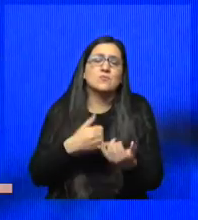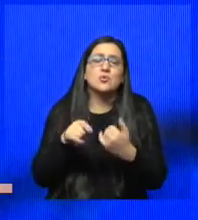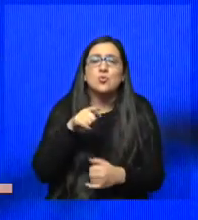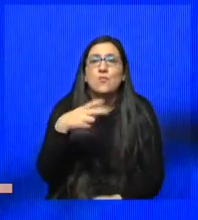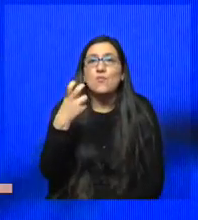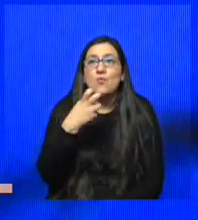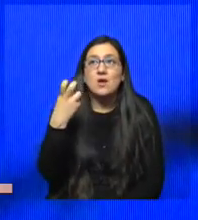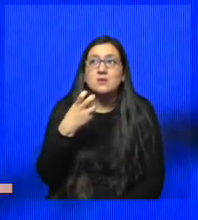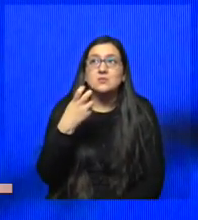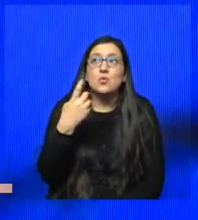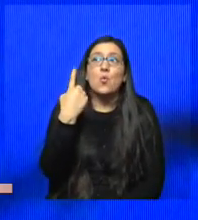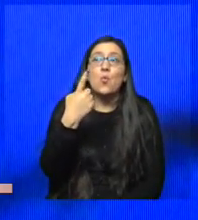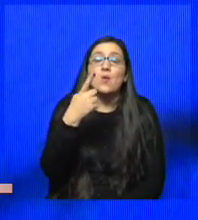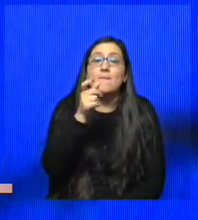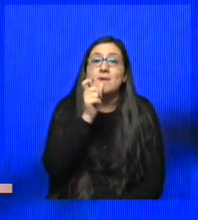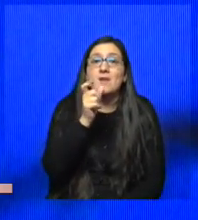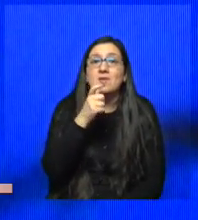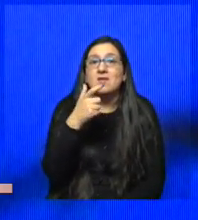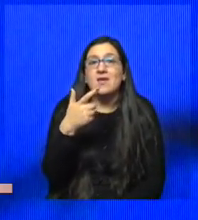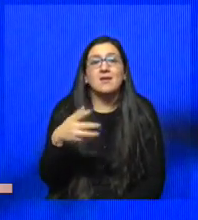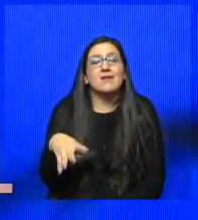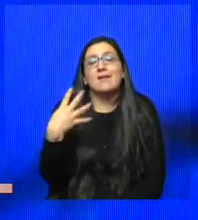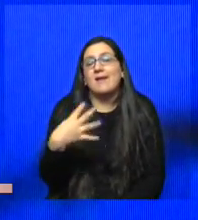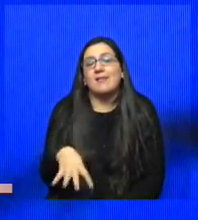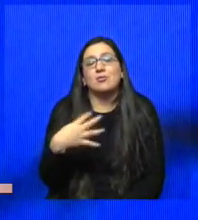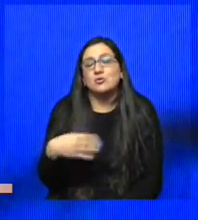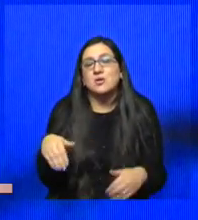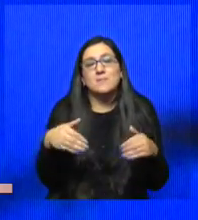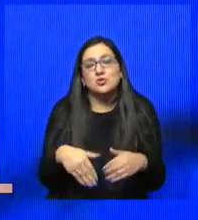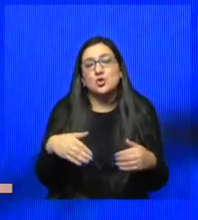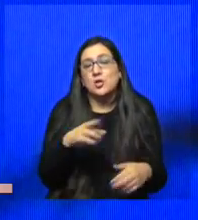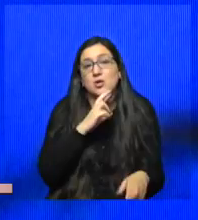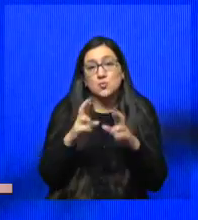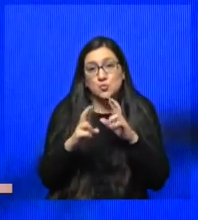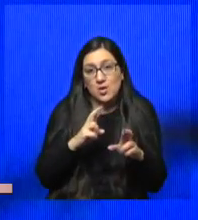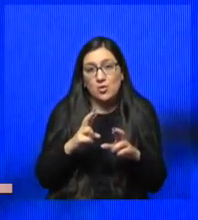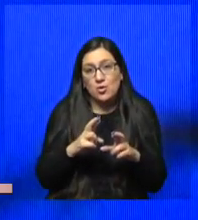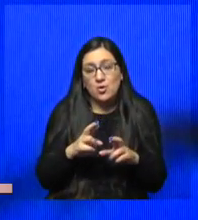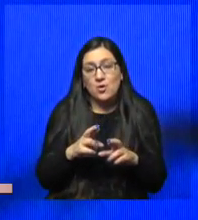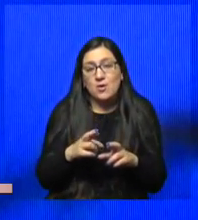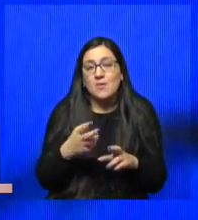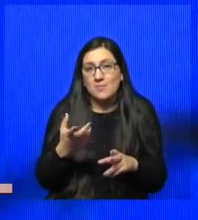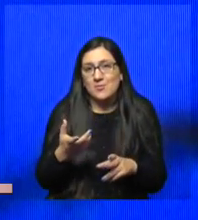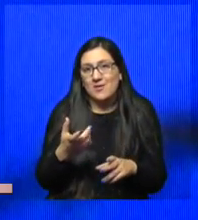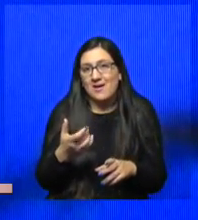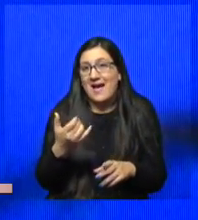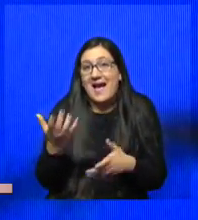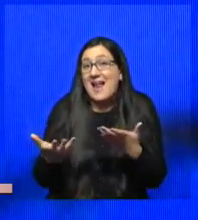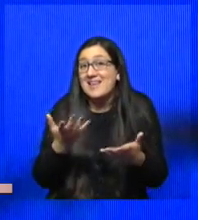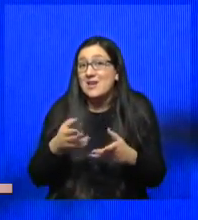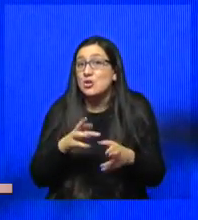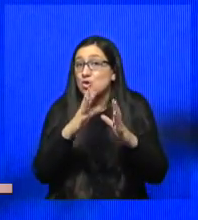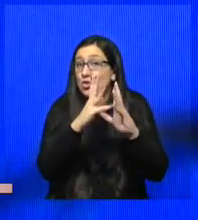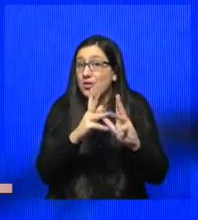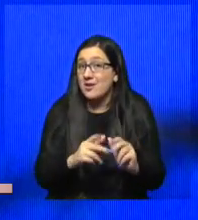y te aparecen 14 millones de resultados. Bien. Alguien los ordena, porque vos no ves los 14 millones. Vos ves